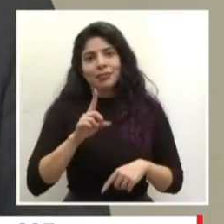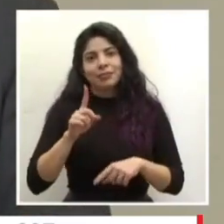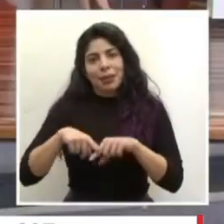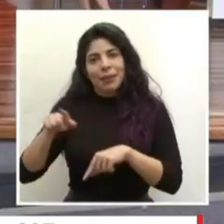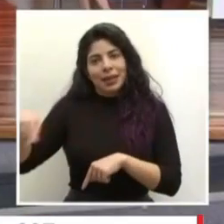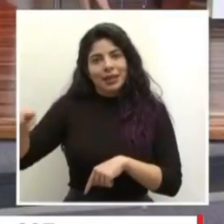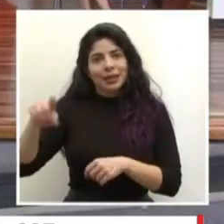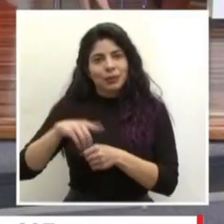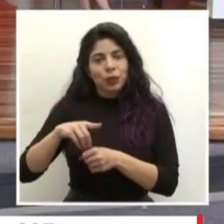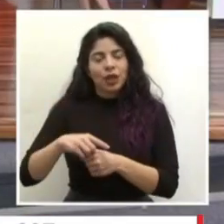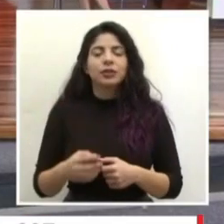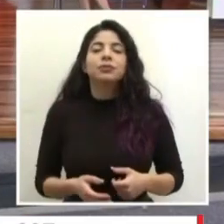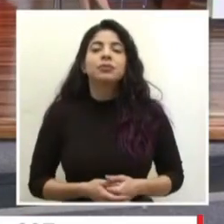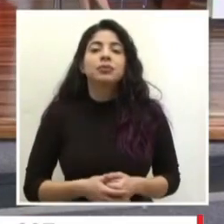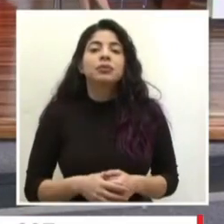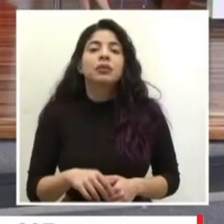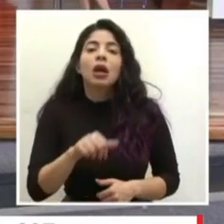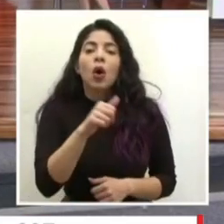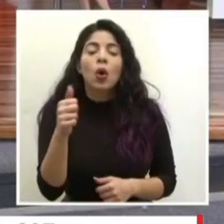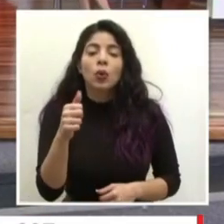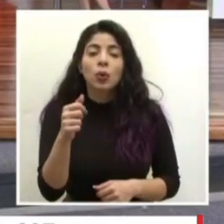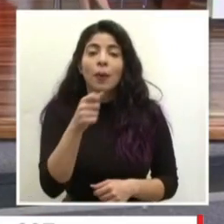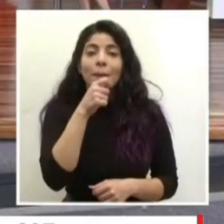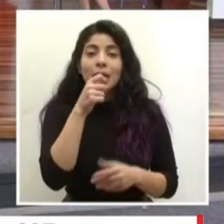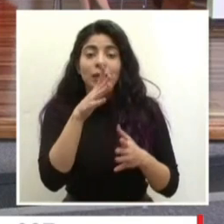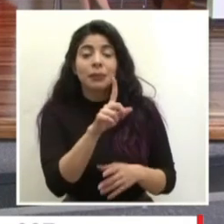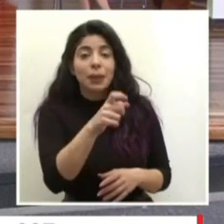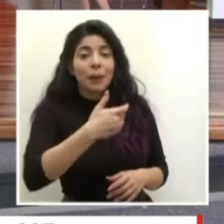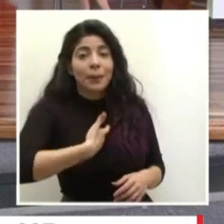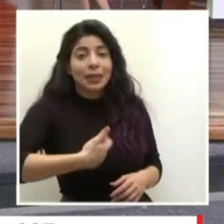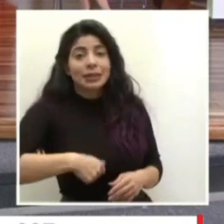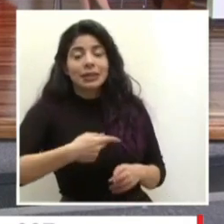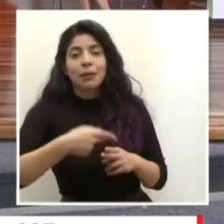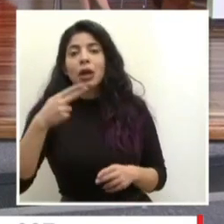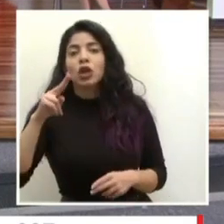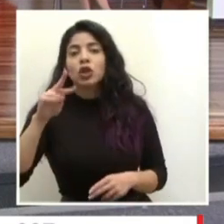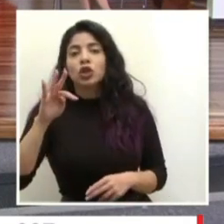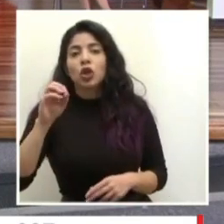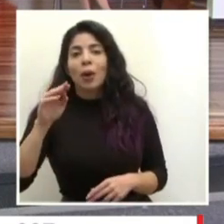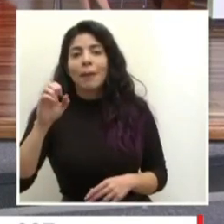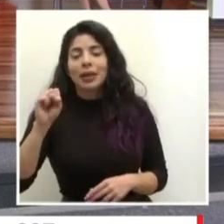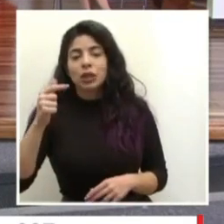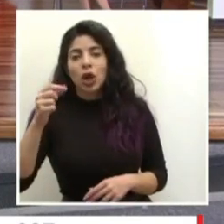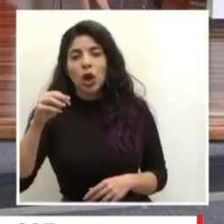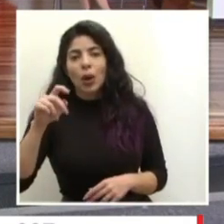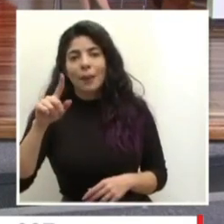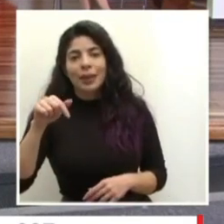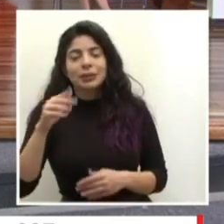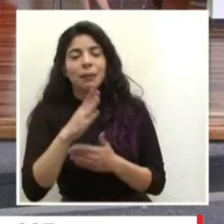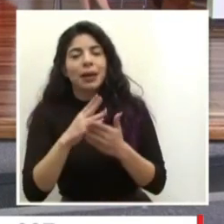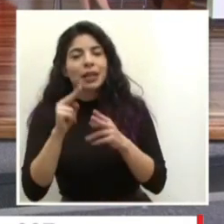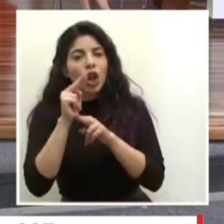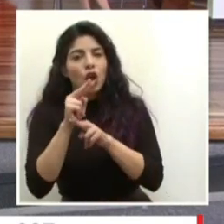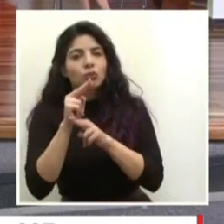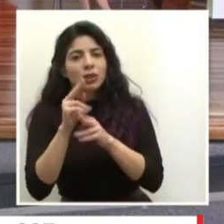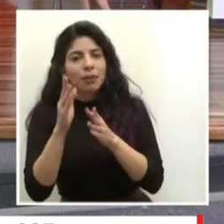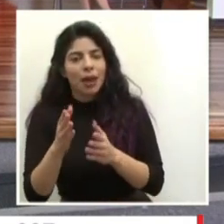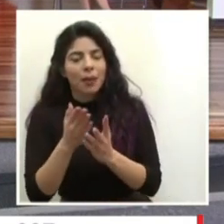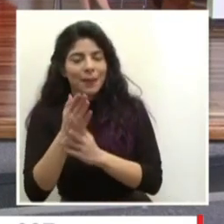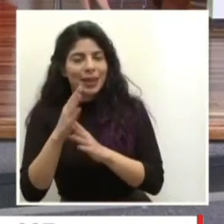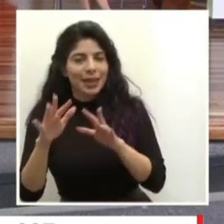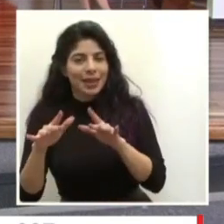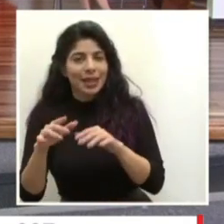siguiente colega en consultar al presidente de la República es Tomás Gómez, del medio digital El Observador.